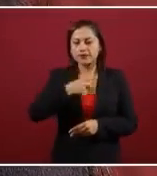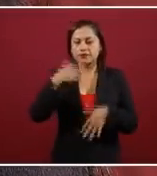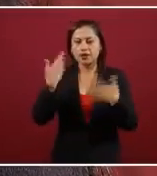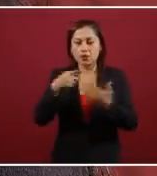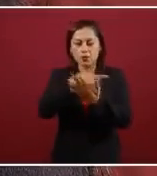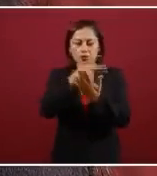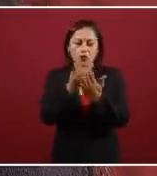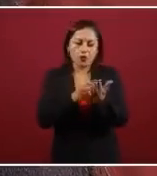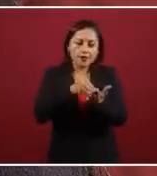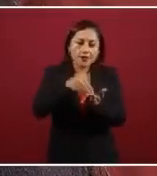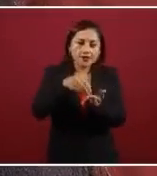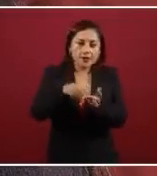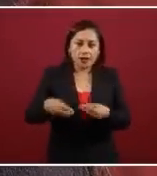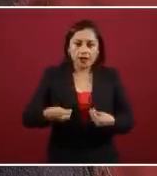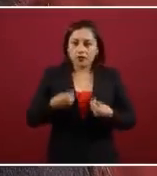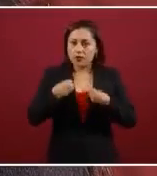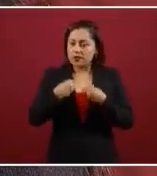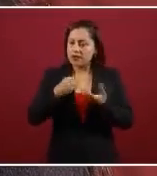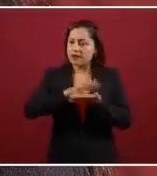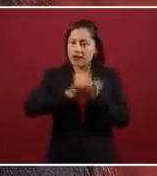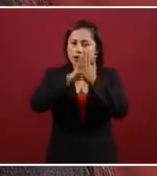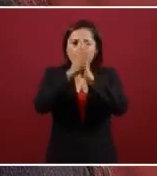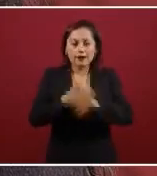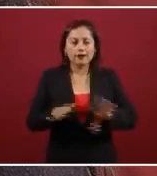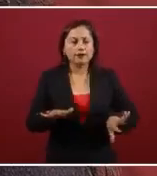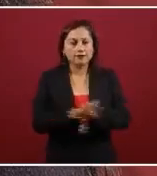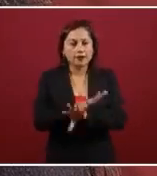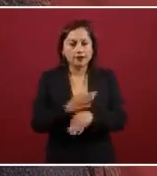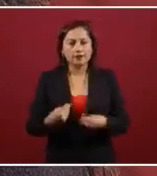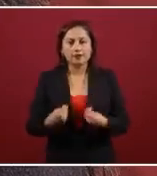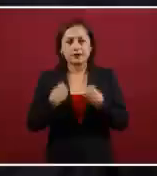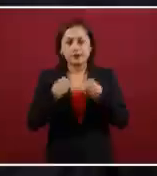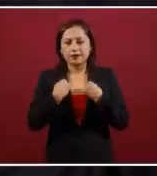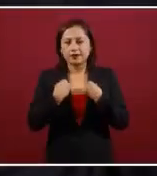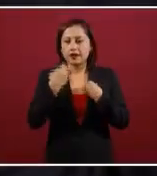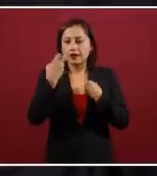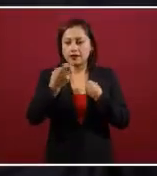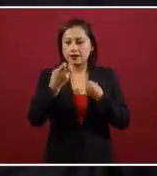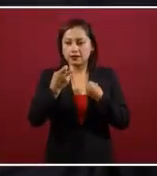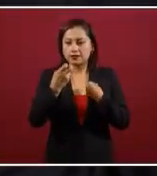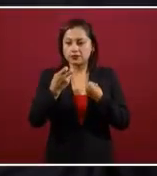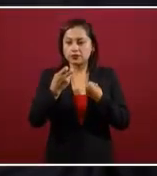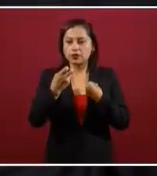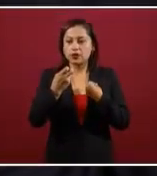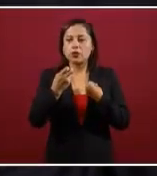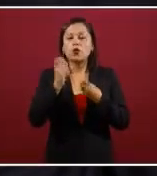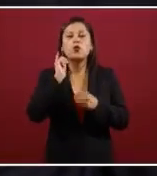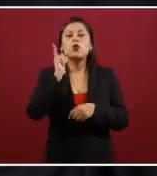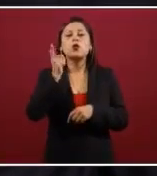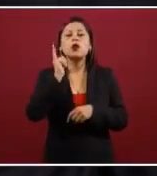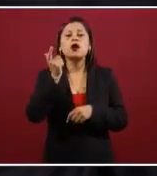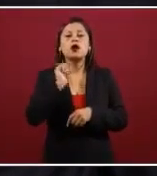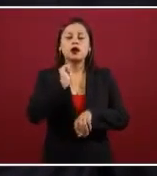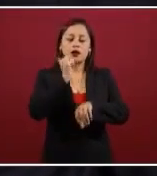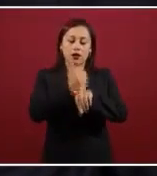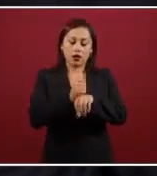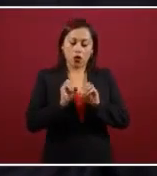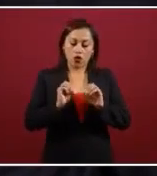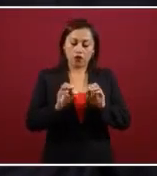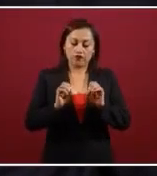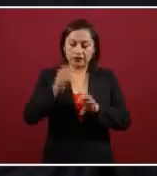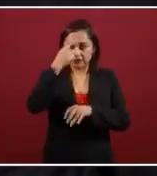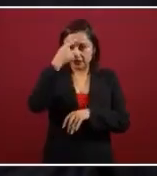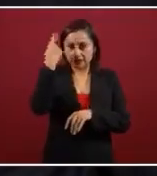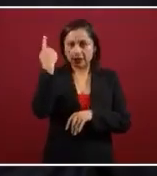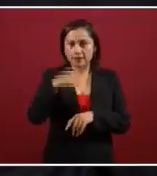en ese sentido nos ofrecieron como programa Sembrando Vida el que pueda haber una oficina y una camioneta para nuestros técnicos